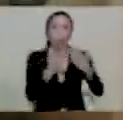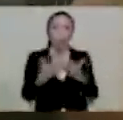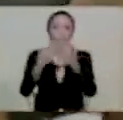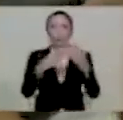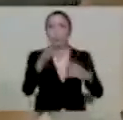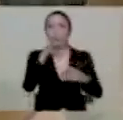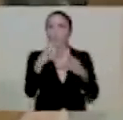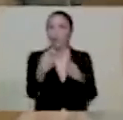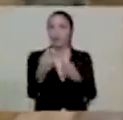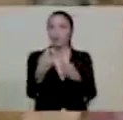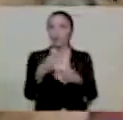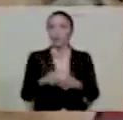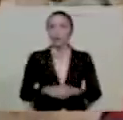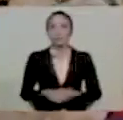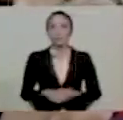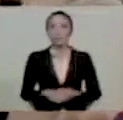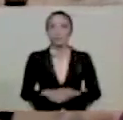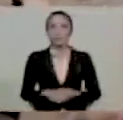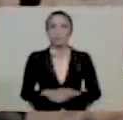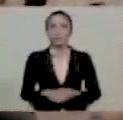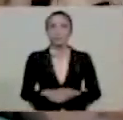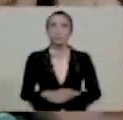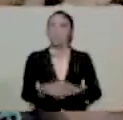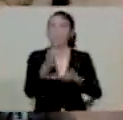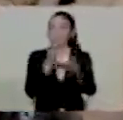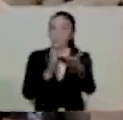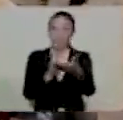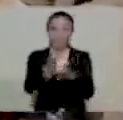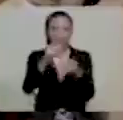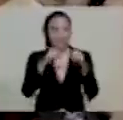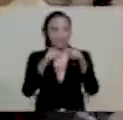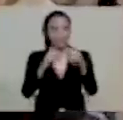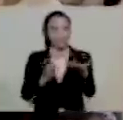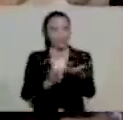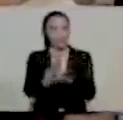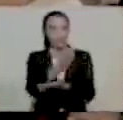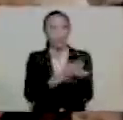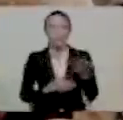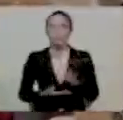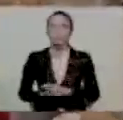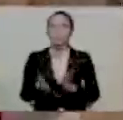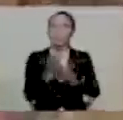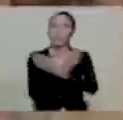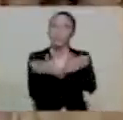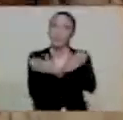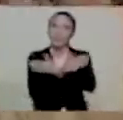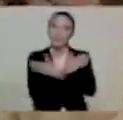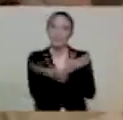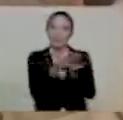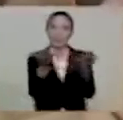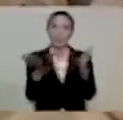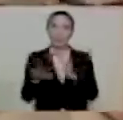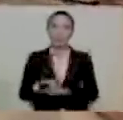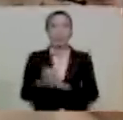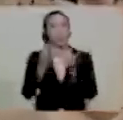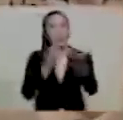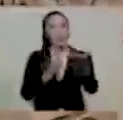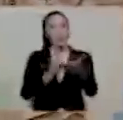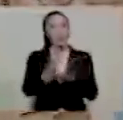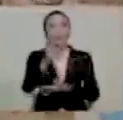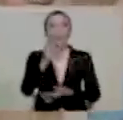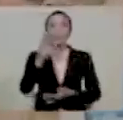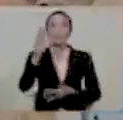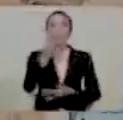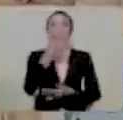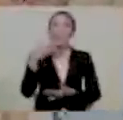universitaria. Y sigan así, sigan ustedes forjando un porvenir de